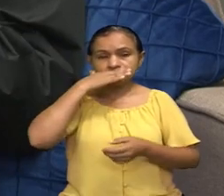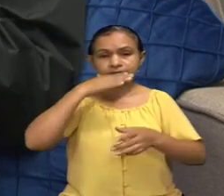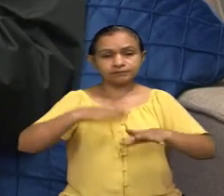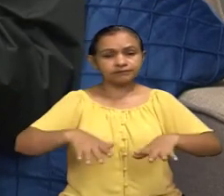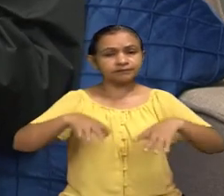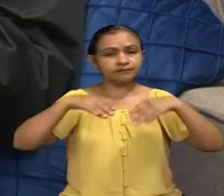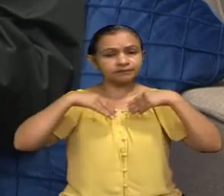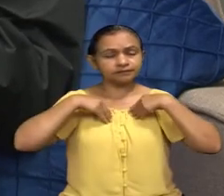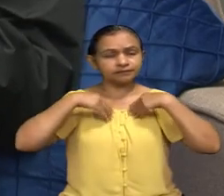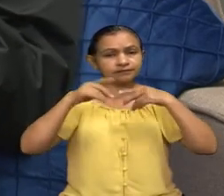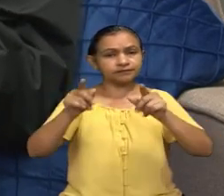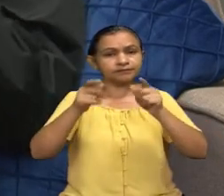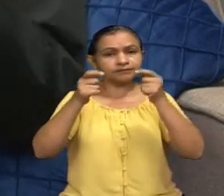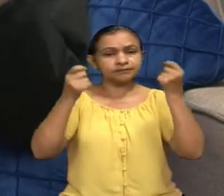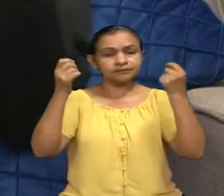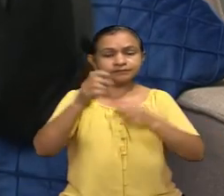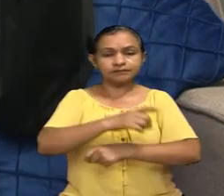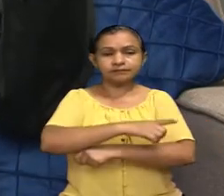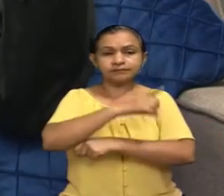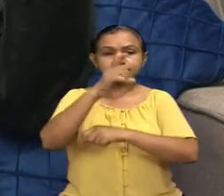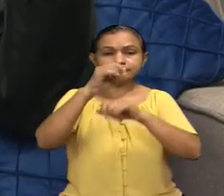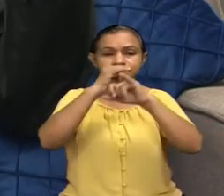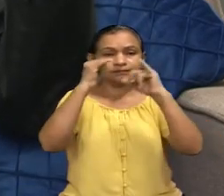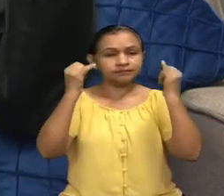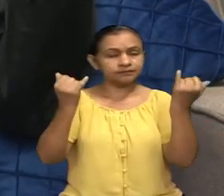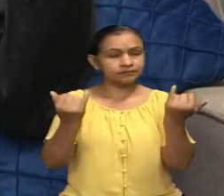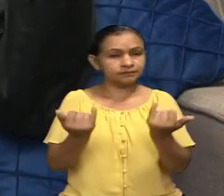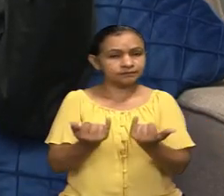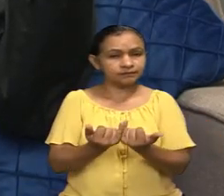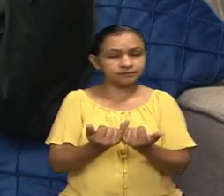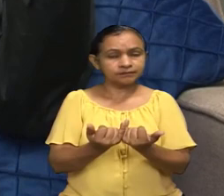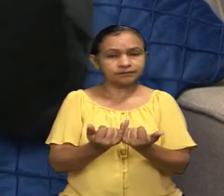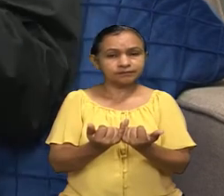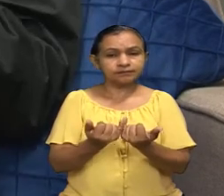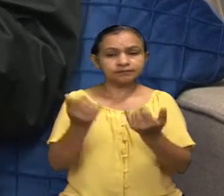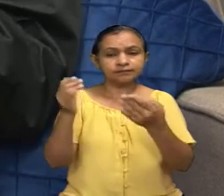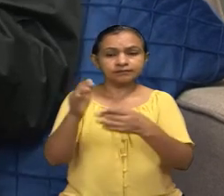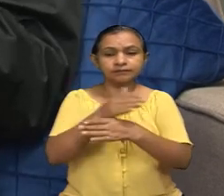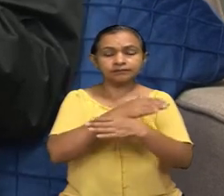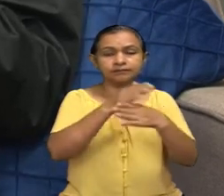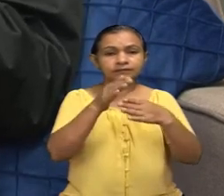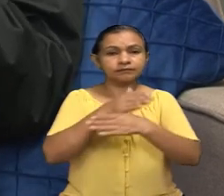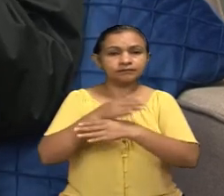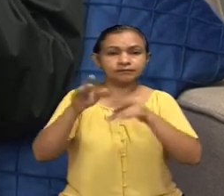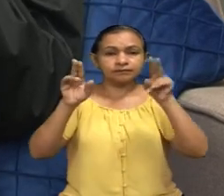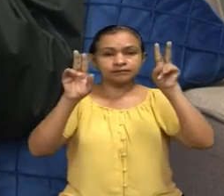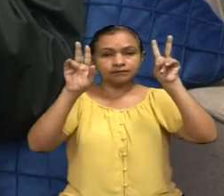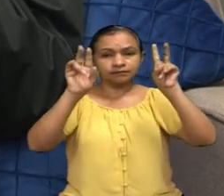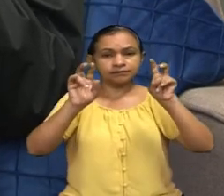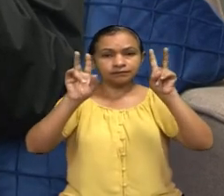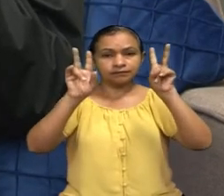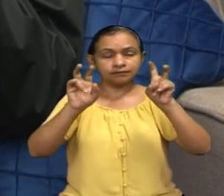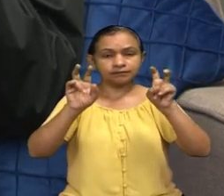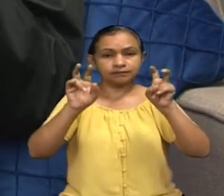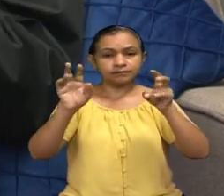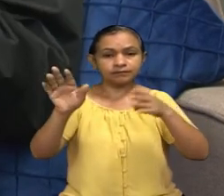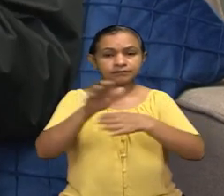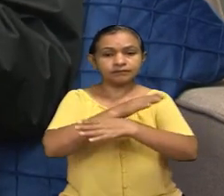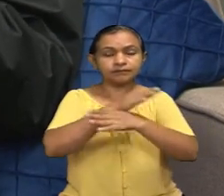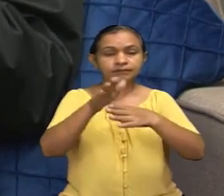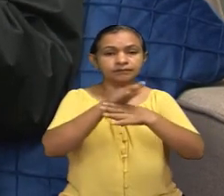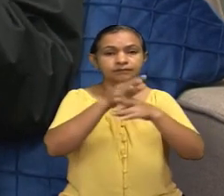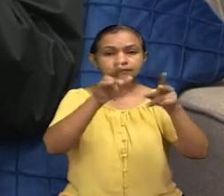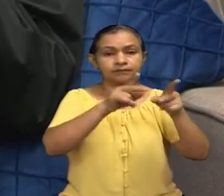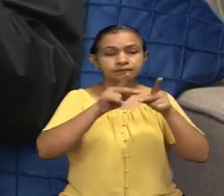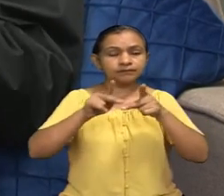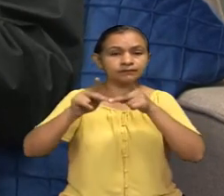la celebración de los días internacionales en distintos temas y alrededor de distintos sujetos